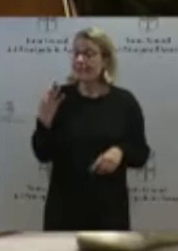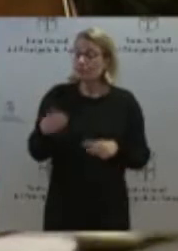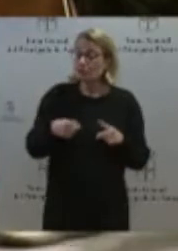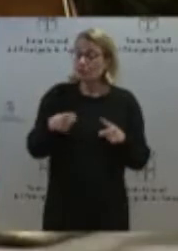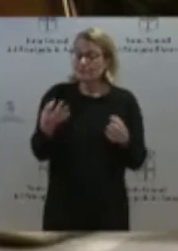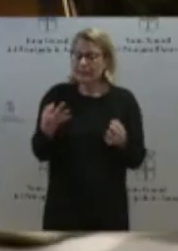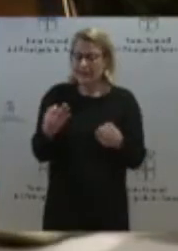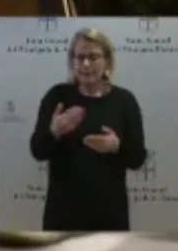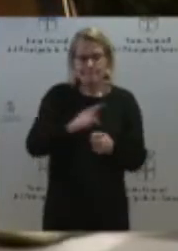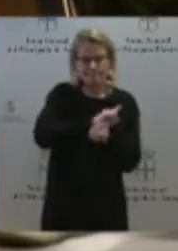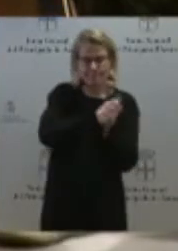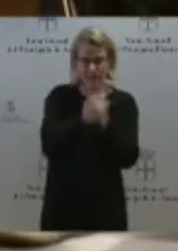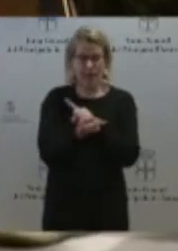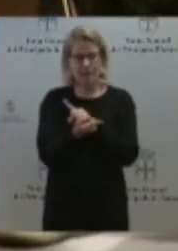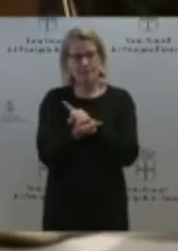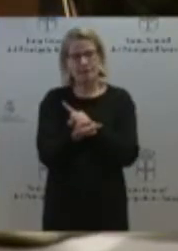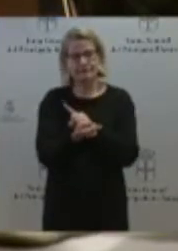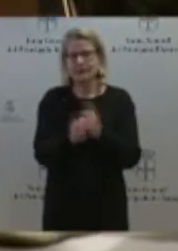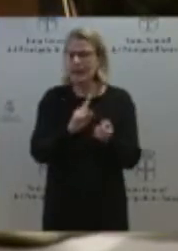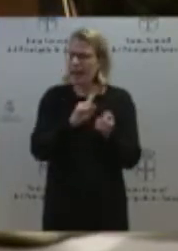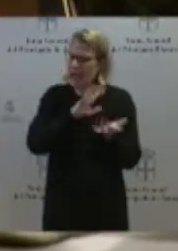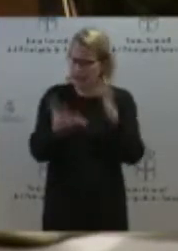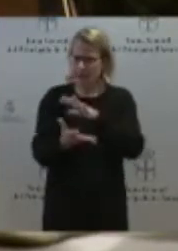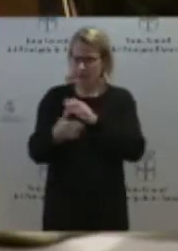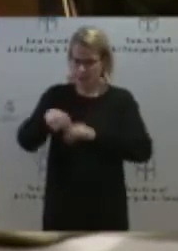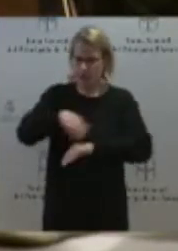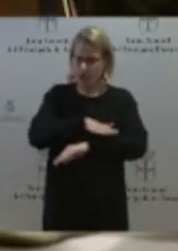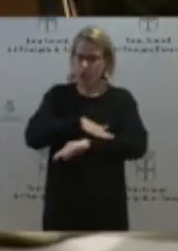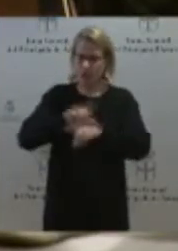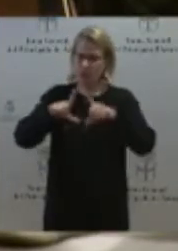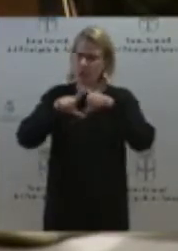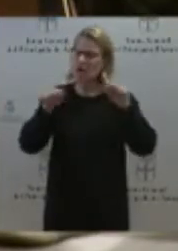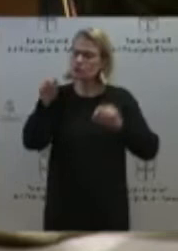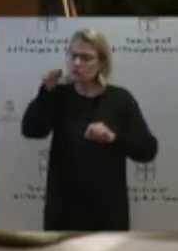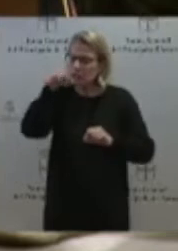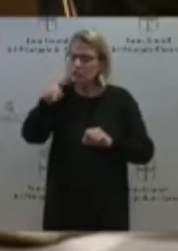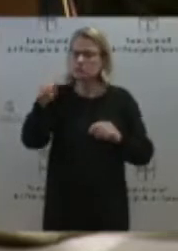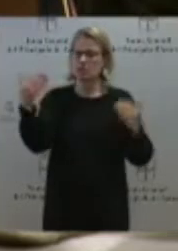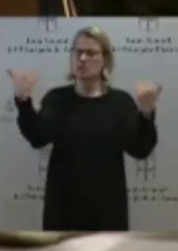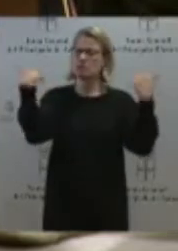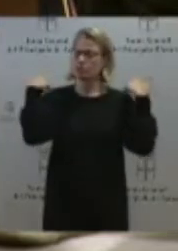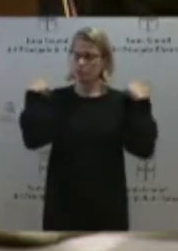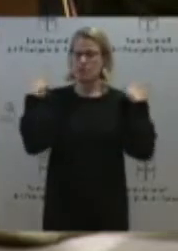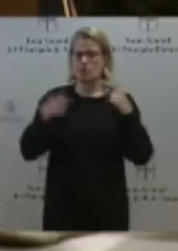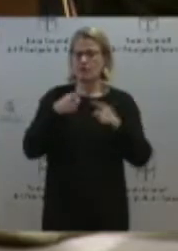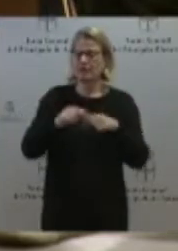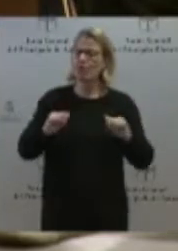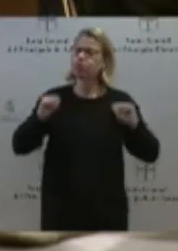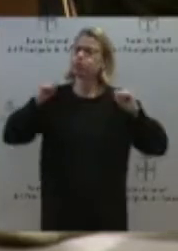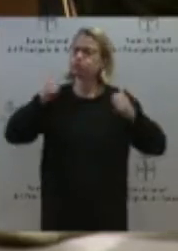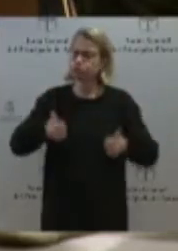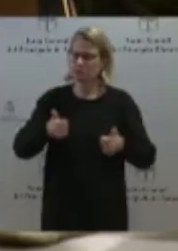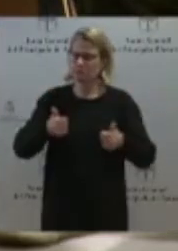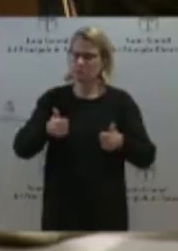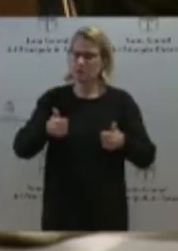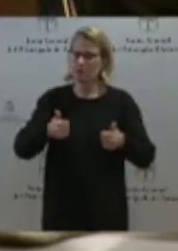llega al Gobierno de Asturias a quien corresponde asumir la iniciativa, no solo para reforzar los nuestros servicios sociales, desbordados